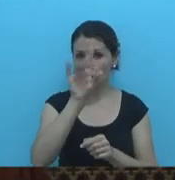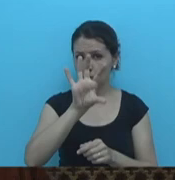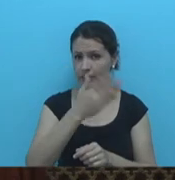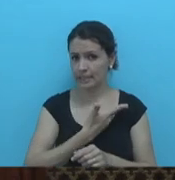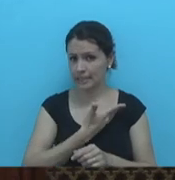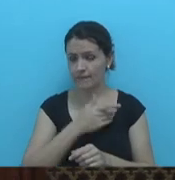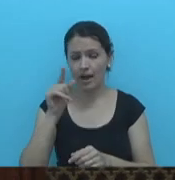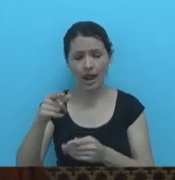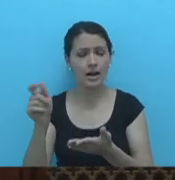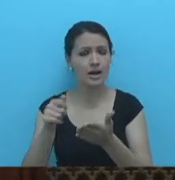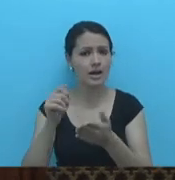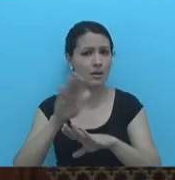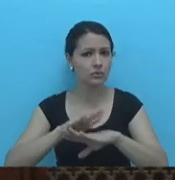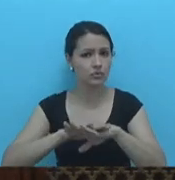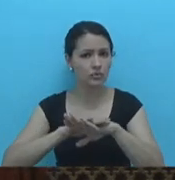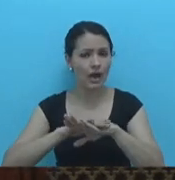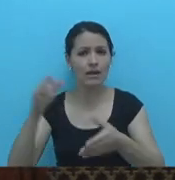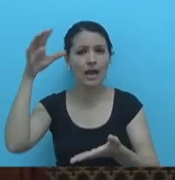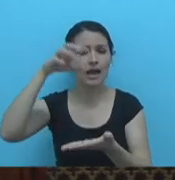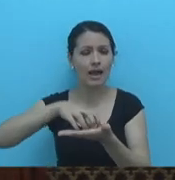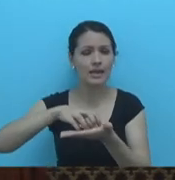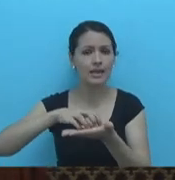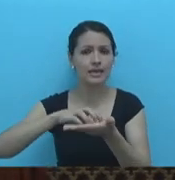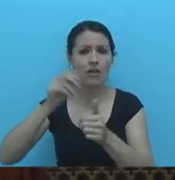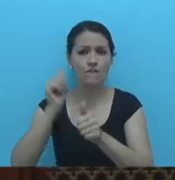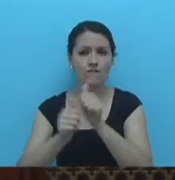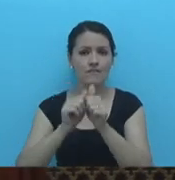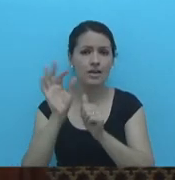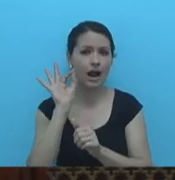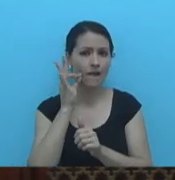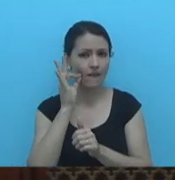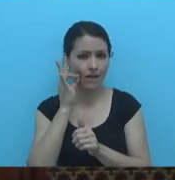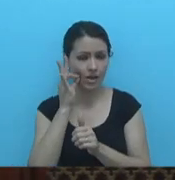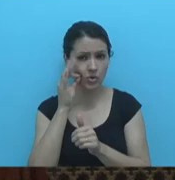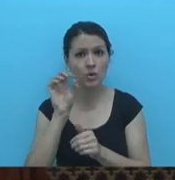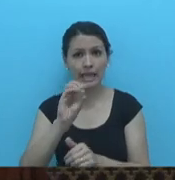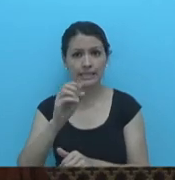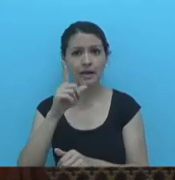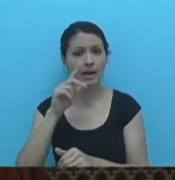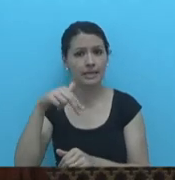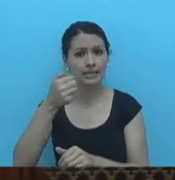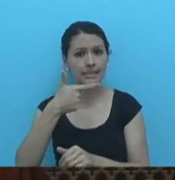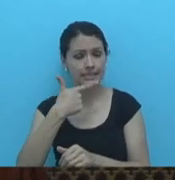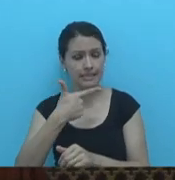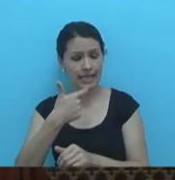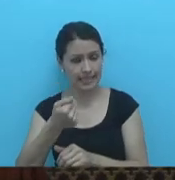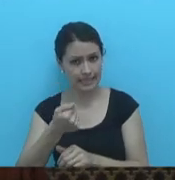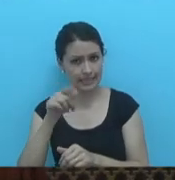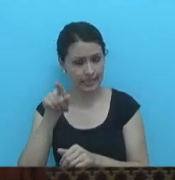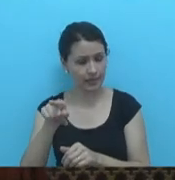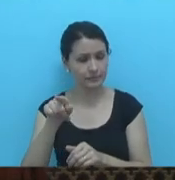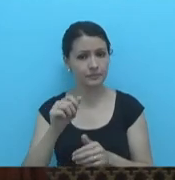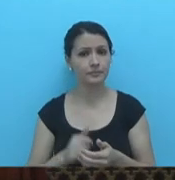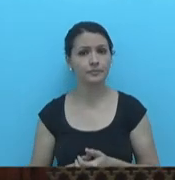de la administración del ingenio azucarero Arno y NASA, sociedad anónima, durante un largo periodo.